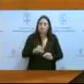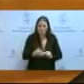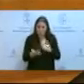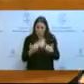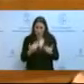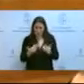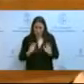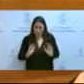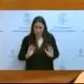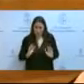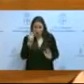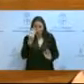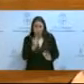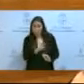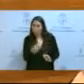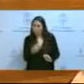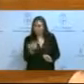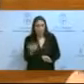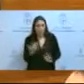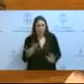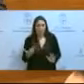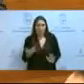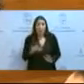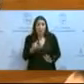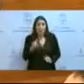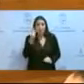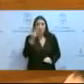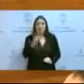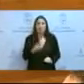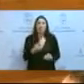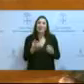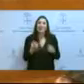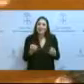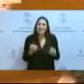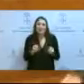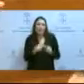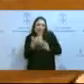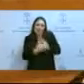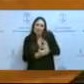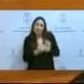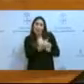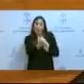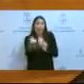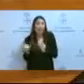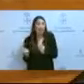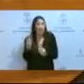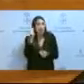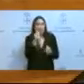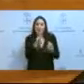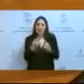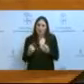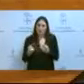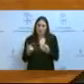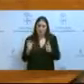va a hablar. Creo que las dos cosas van a ocurrir. Y también me parece que conviene establecer los límites que cada uno considera oportuno, aunque sea